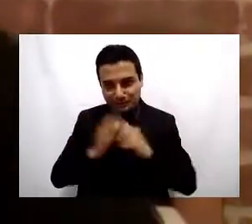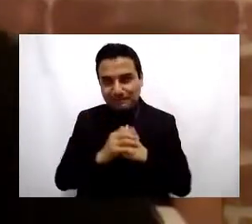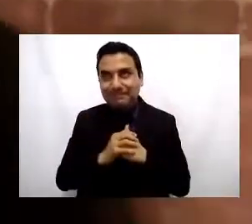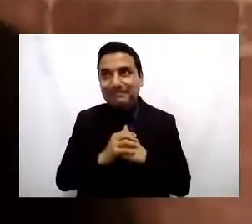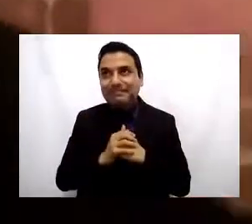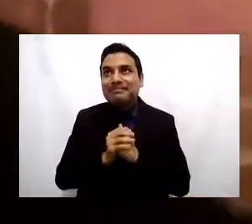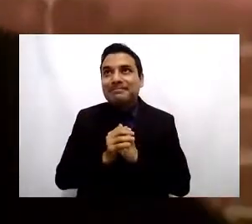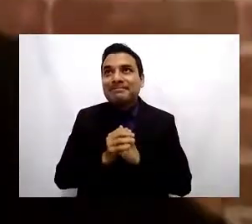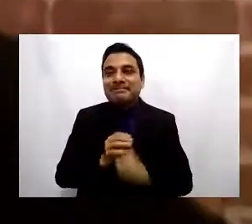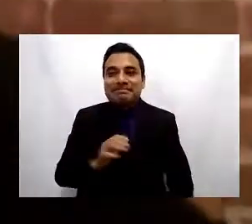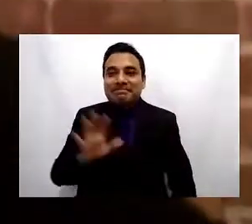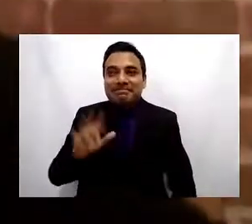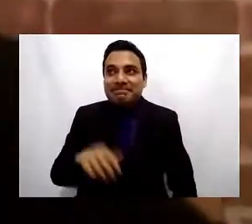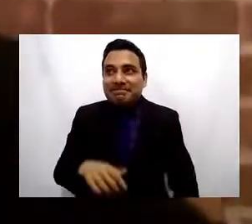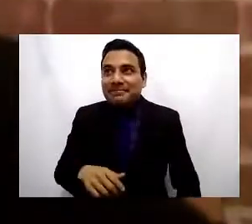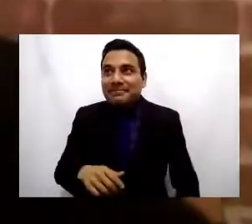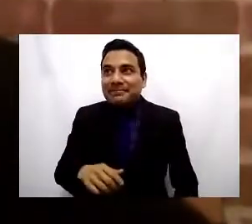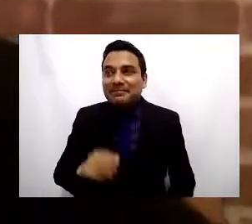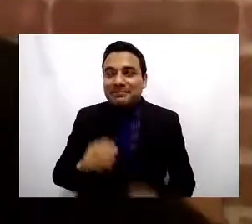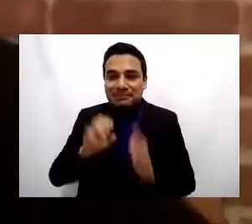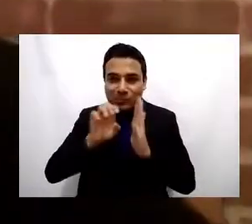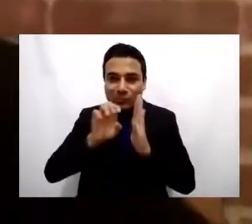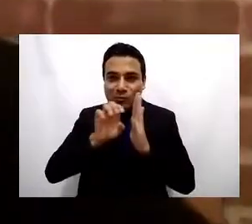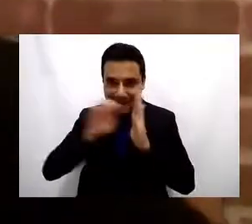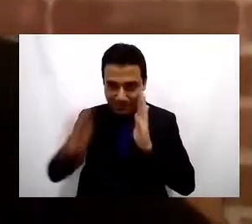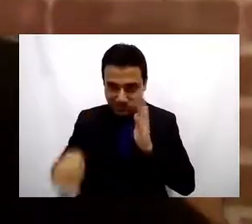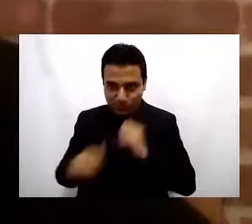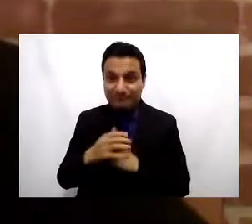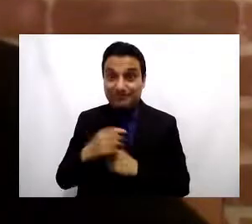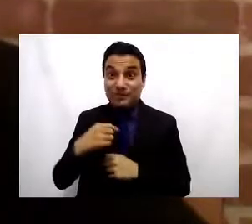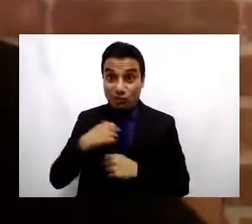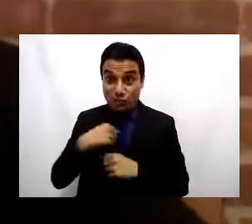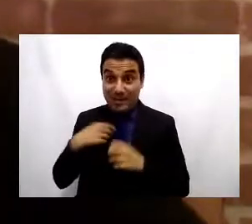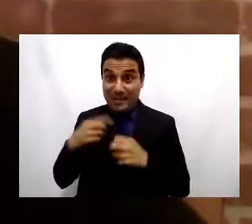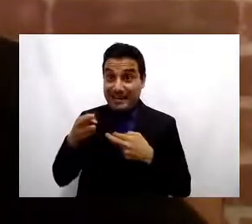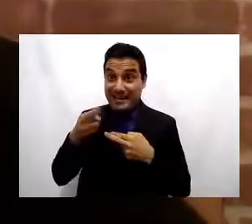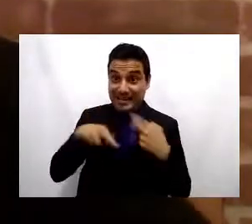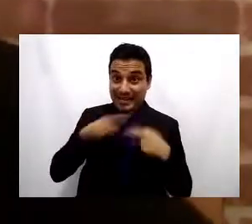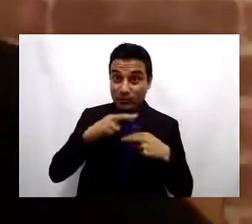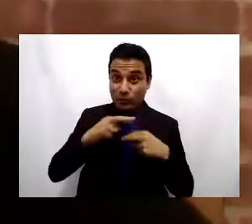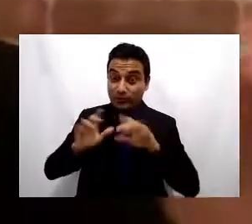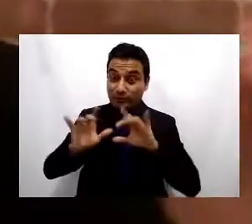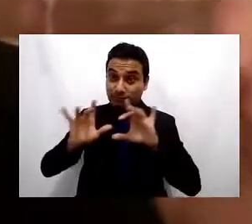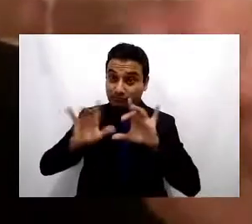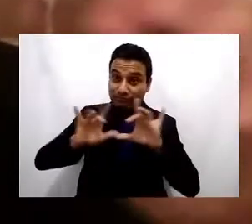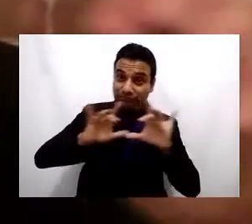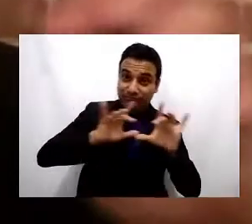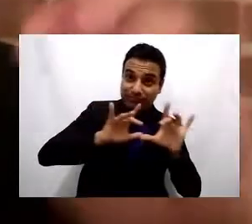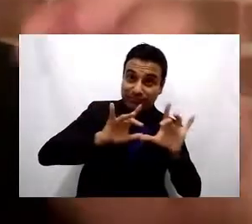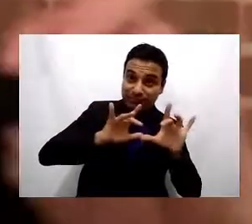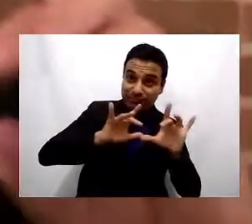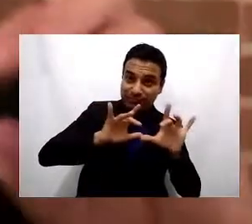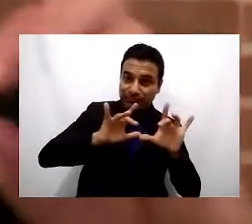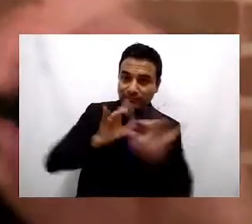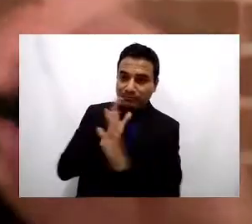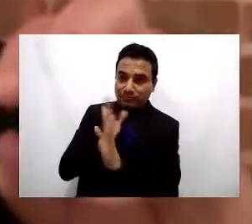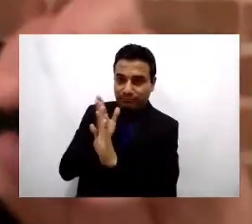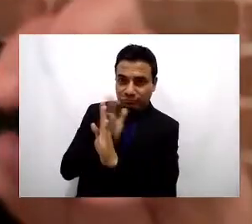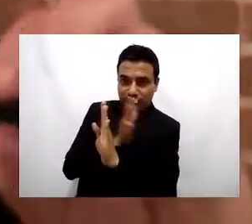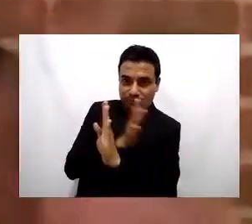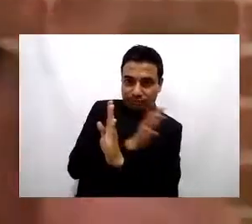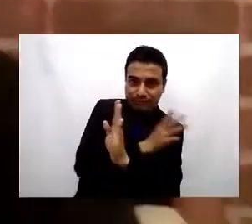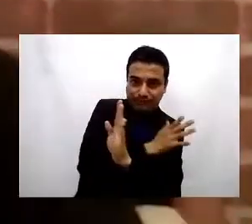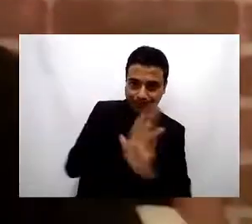Si voy para atrás, si rebobino, en realidad con lo que me encuentro en el origen de la